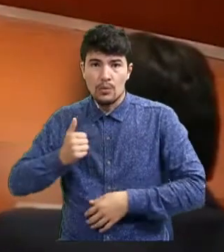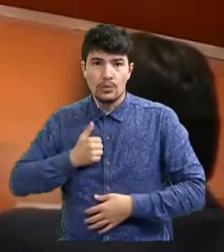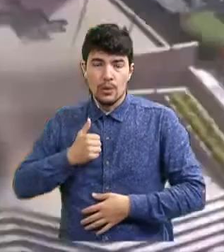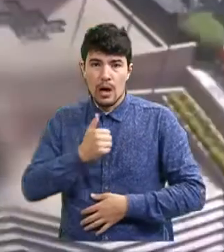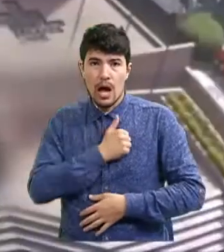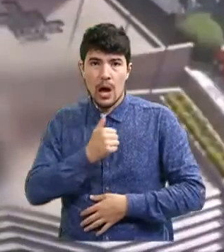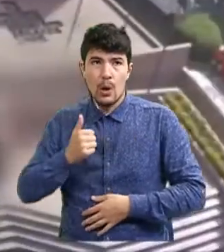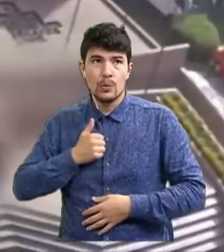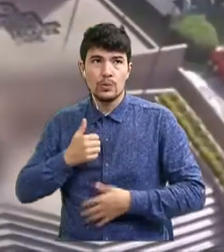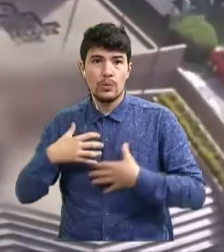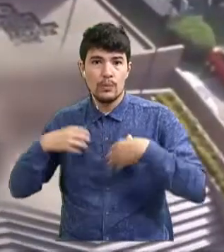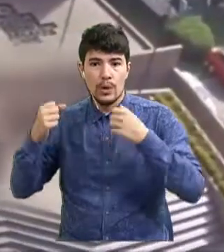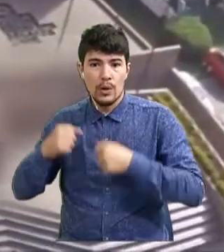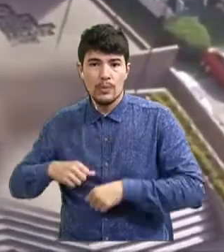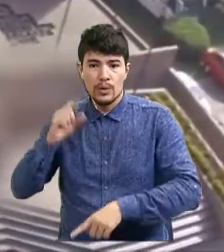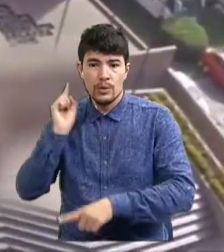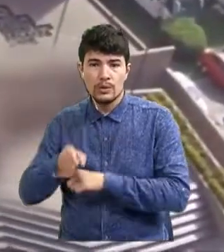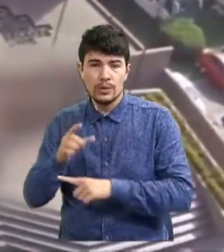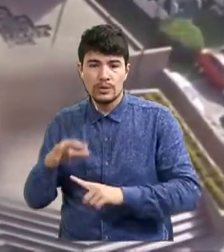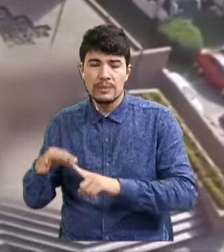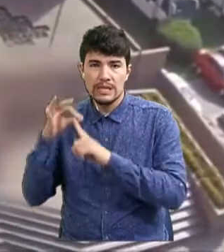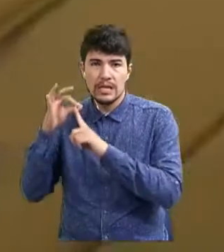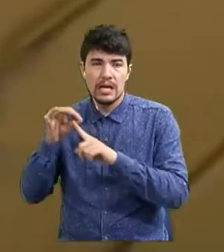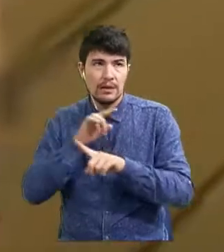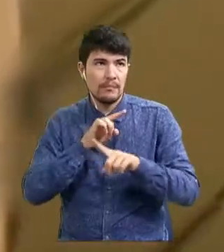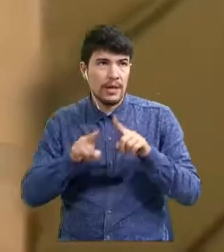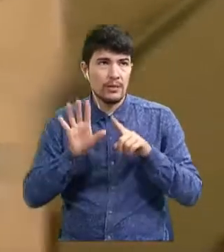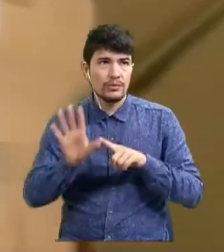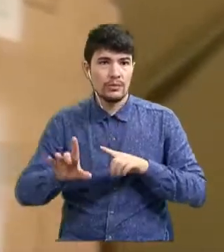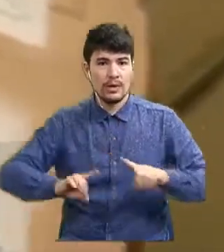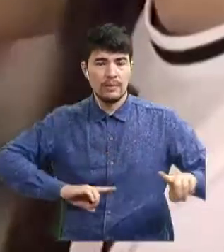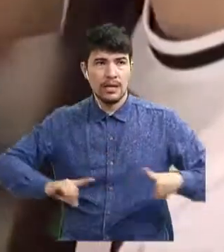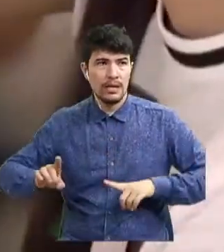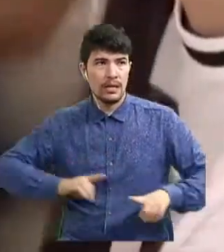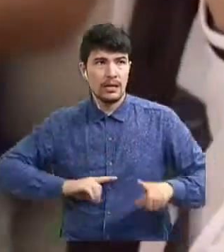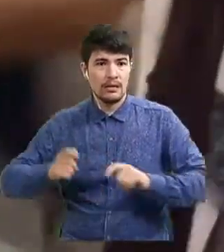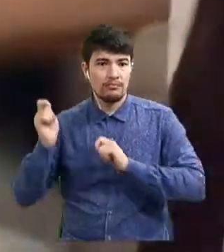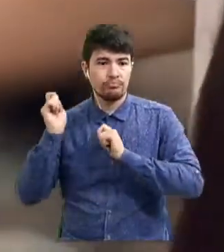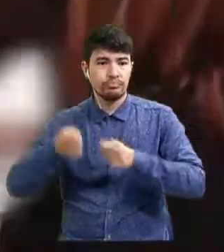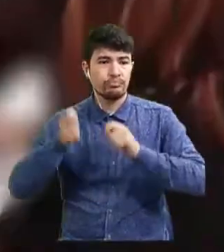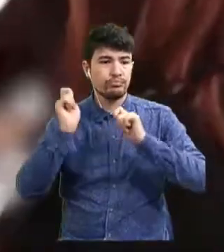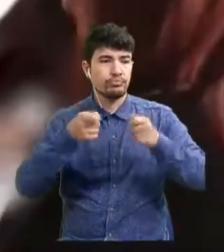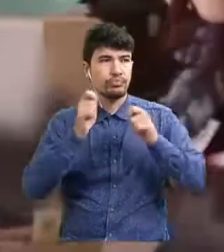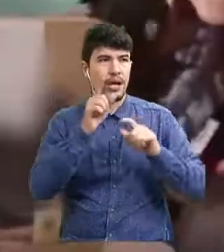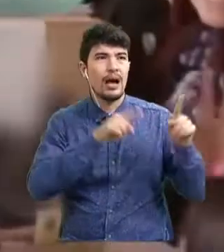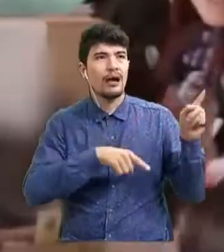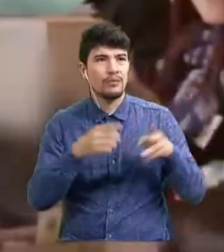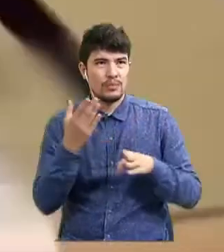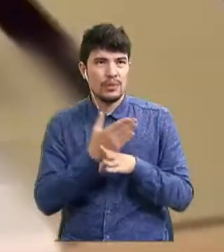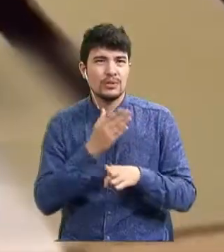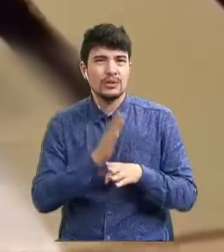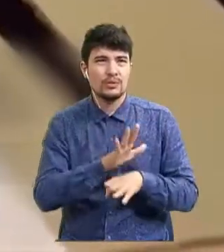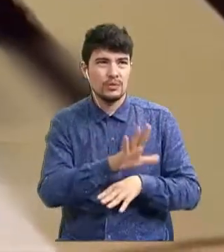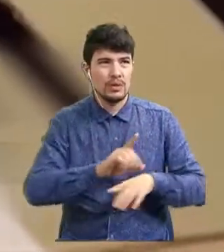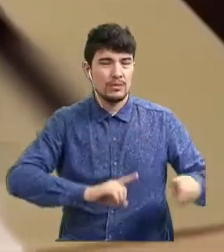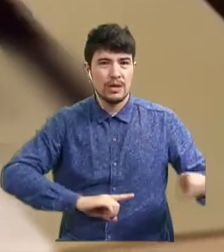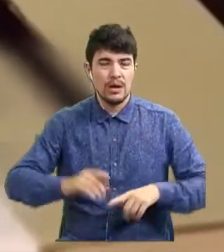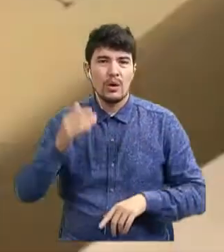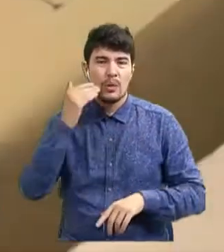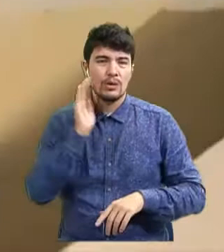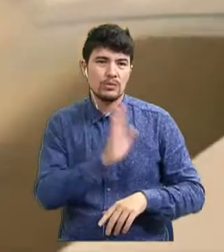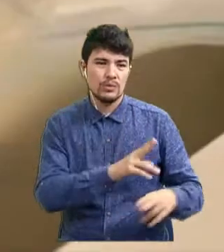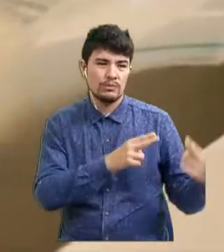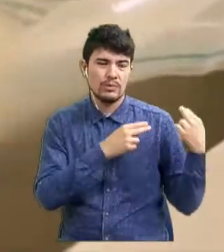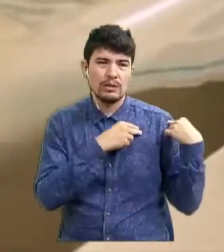en su jurisdicción como especialidad, pero en la parte administrativa para nombrar, entonces ya entra a ser parte de la administración, cuando esa función